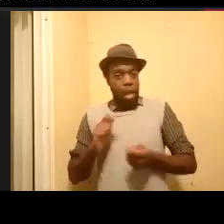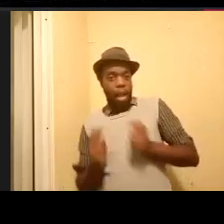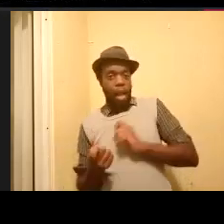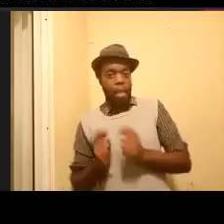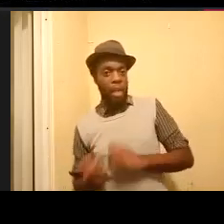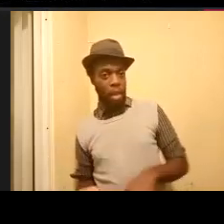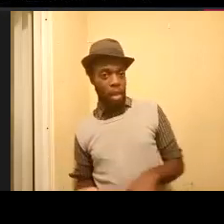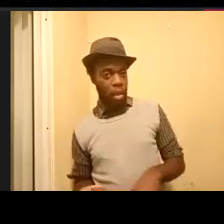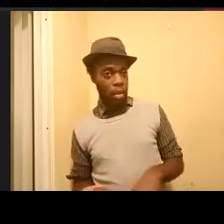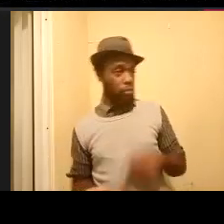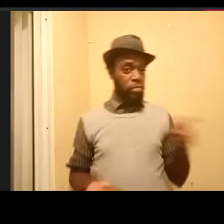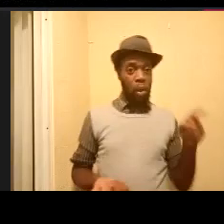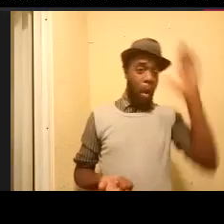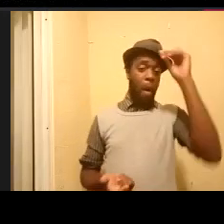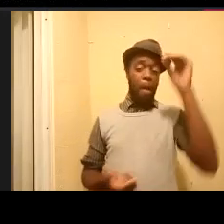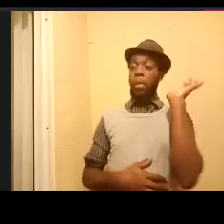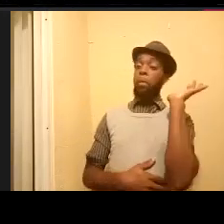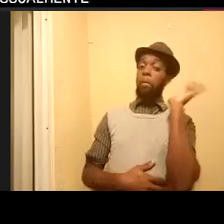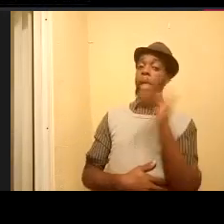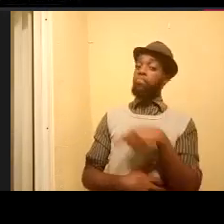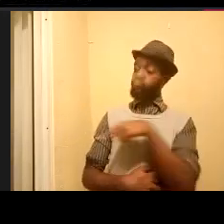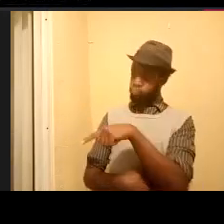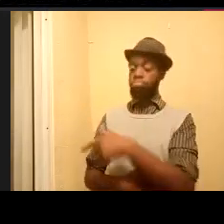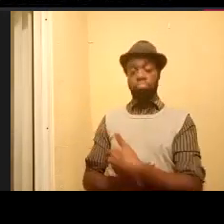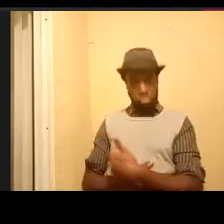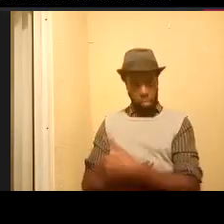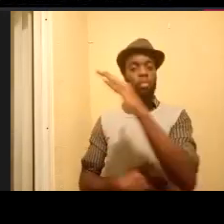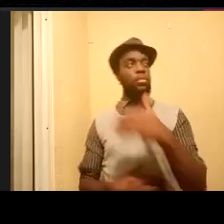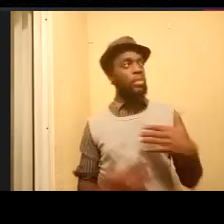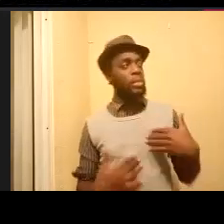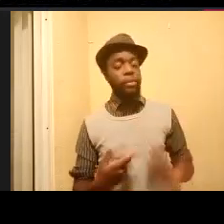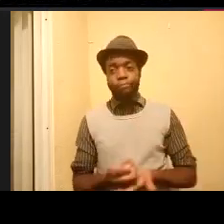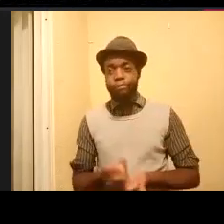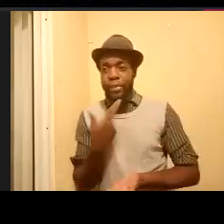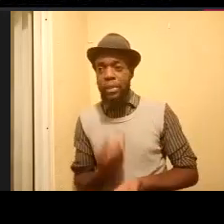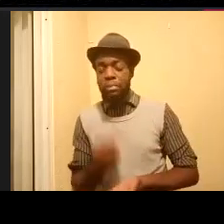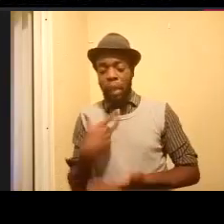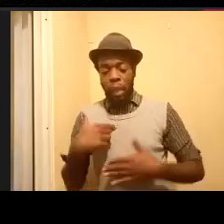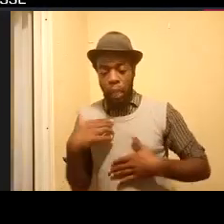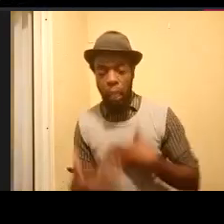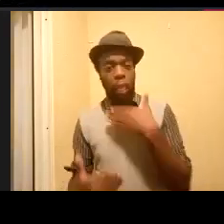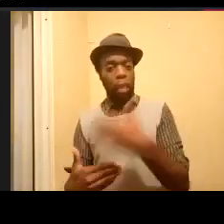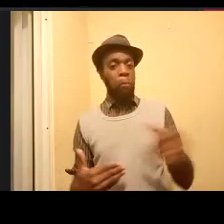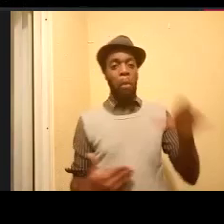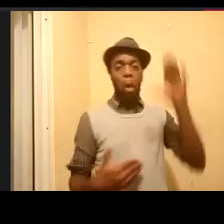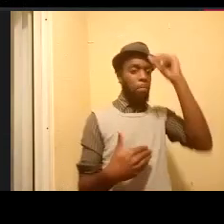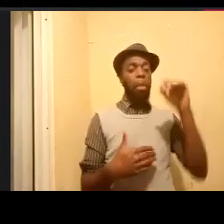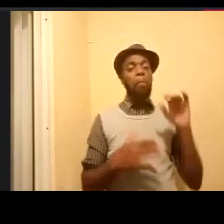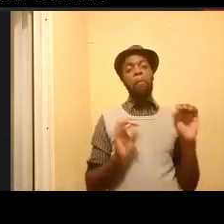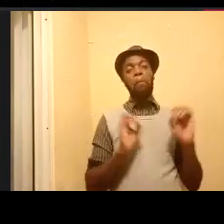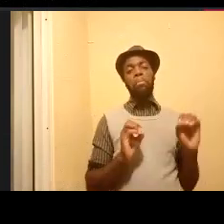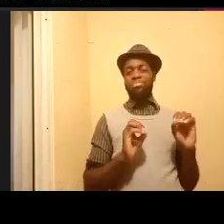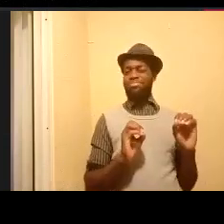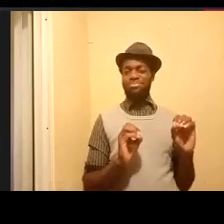solo las mujeres nos sacrifiquemos, ¿verdad? En este contexto. Y bueno, también